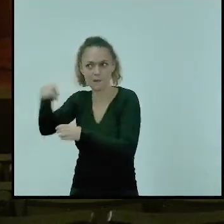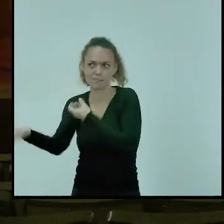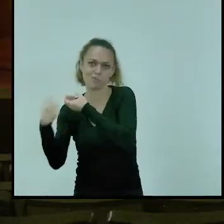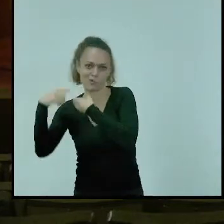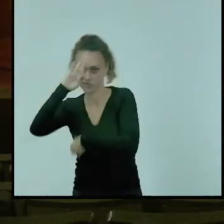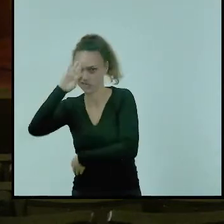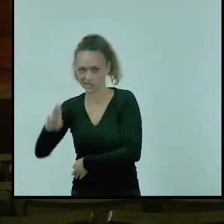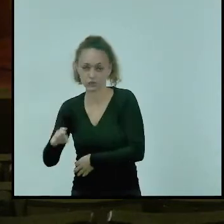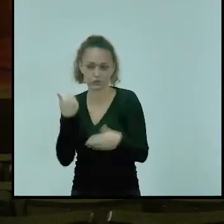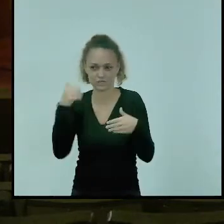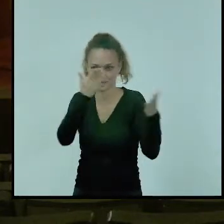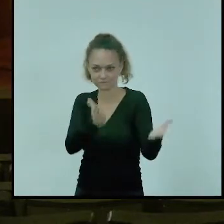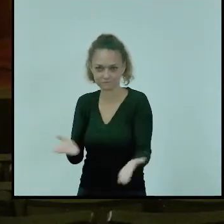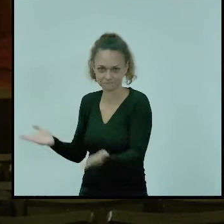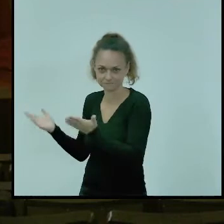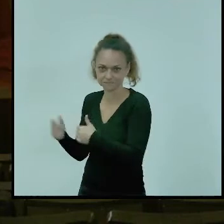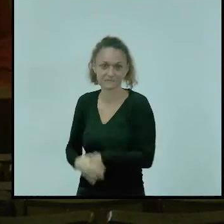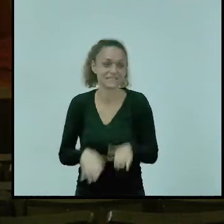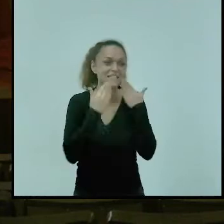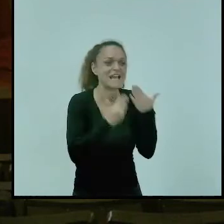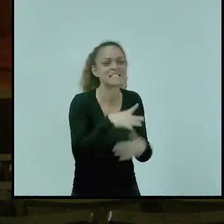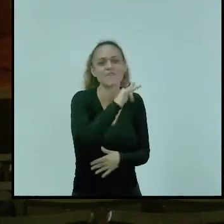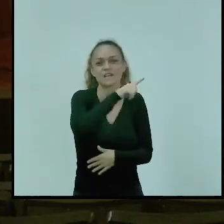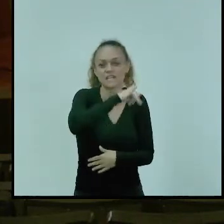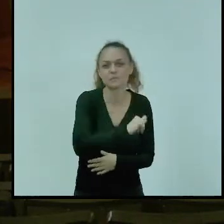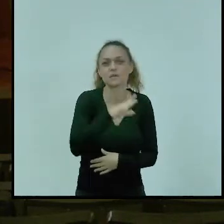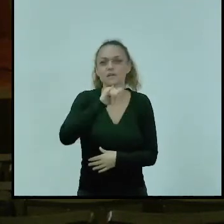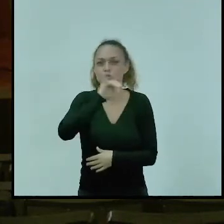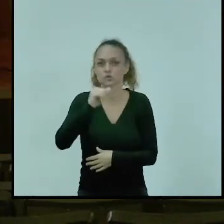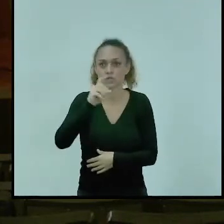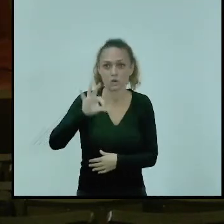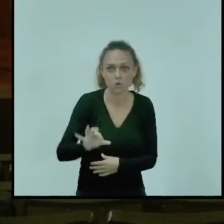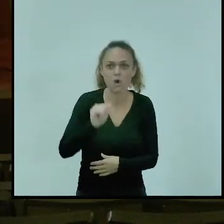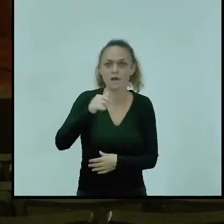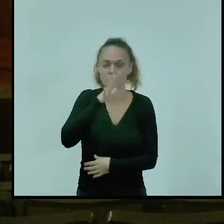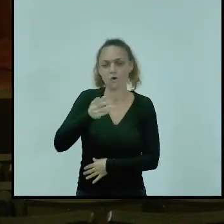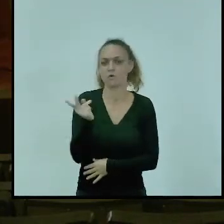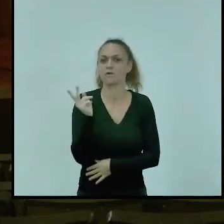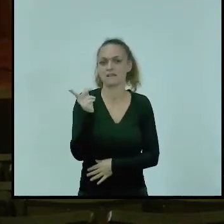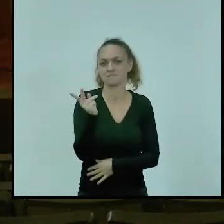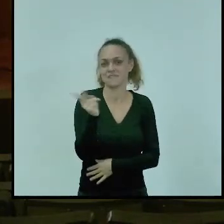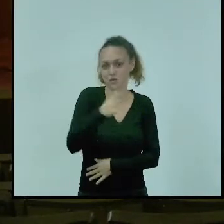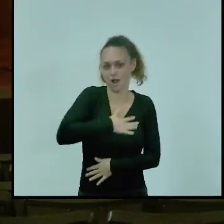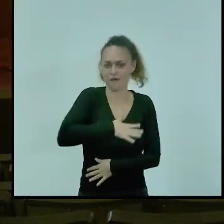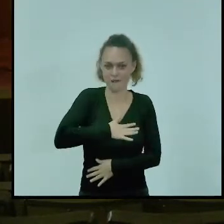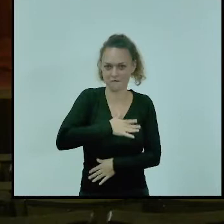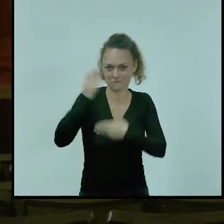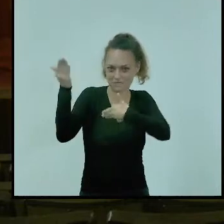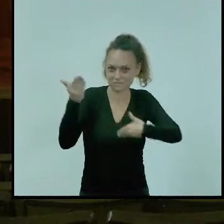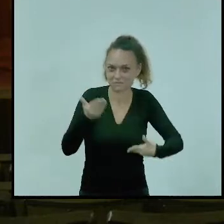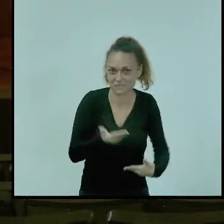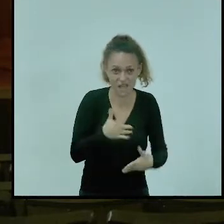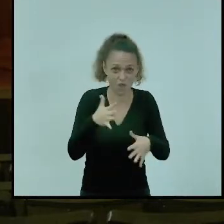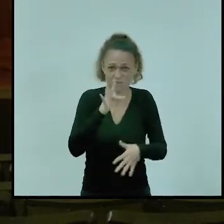Juan. Quiero dar las gracias a Felipe, a José Juan y a Georgina, que han sido muy amables invitándome y haciéndomelo